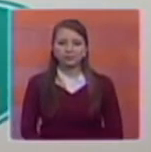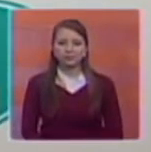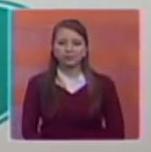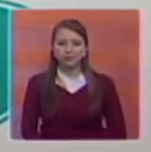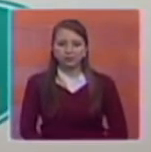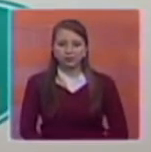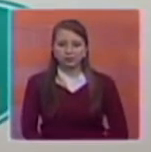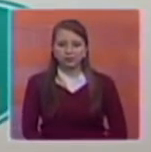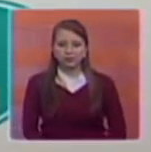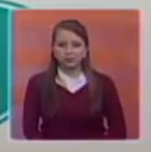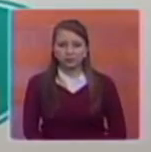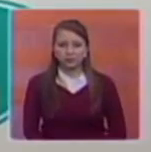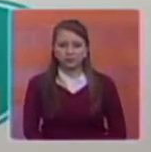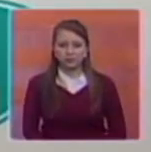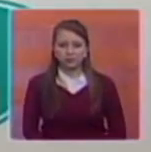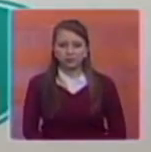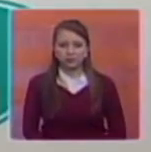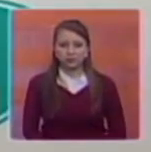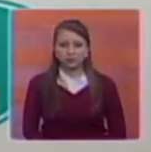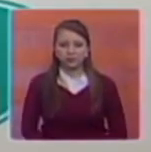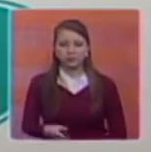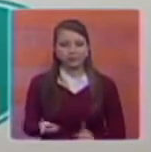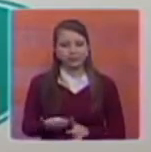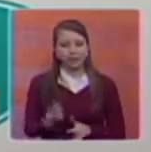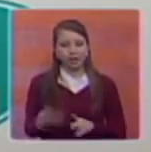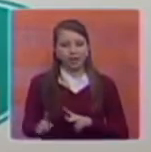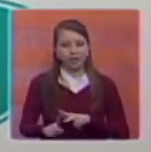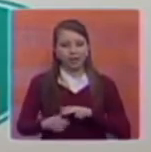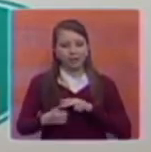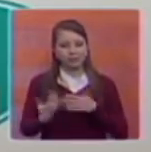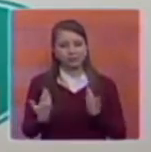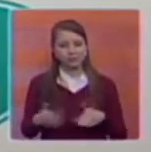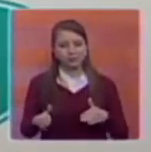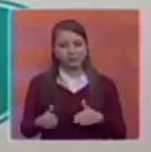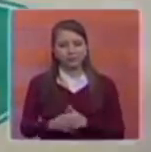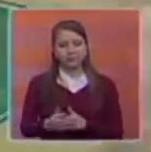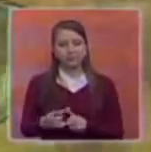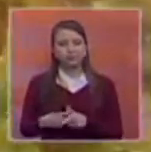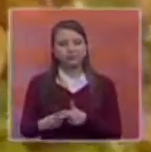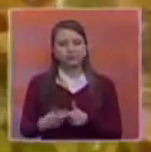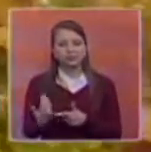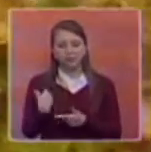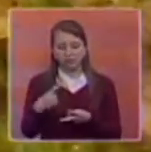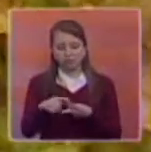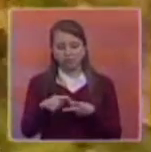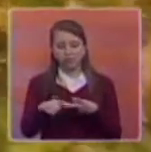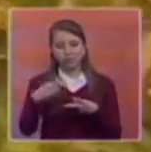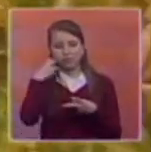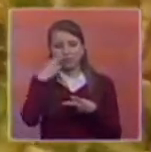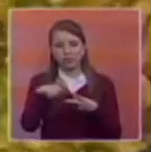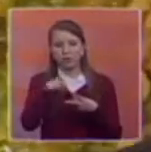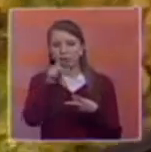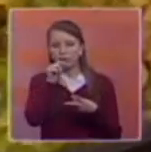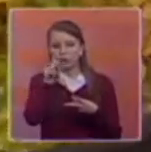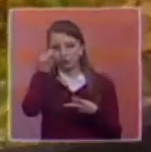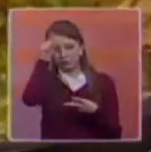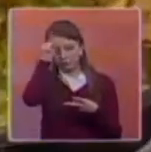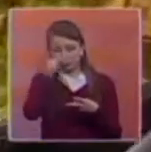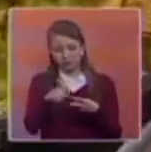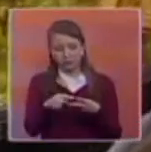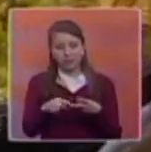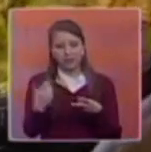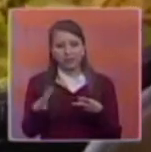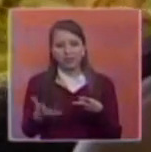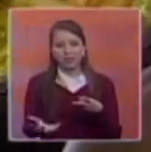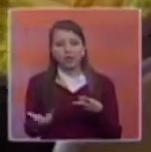Ya. Los primeros pasos están dados, están iniciados. Entonces, ¿qué tenemos? Tenemos las dos carnes, la de pollo y la de res cocinadas en